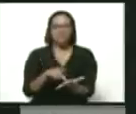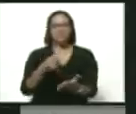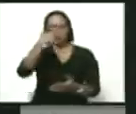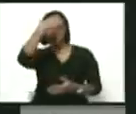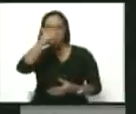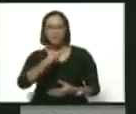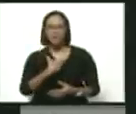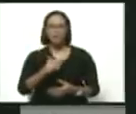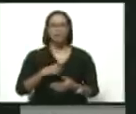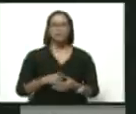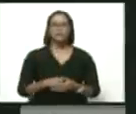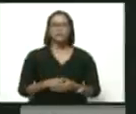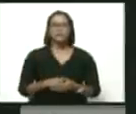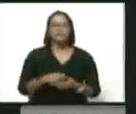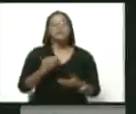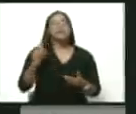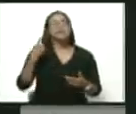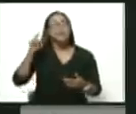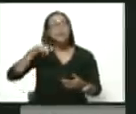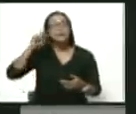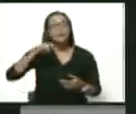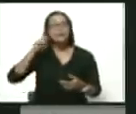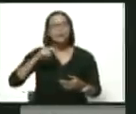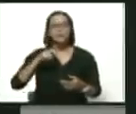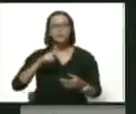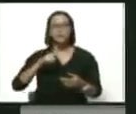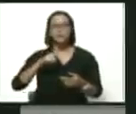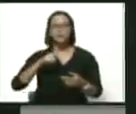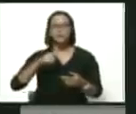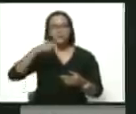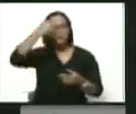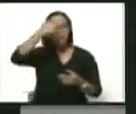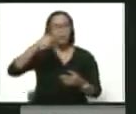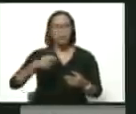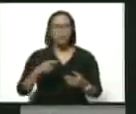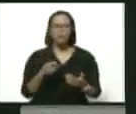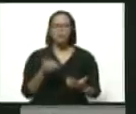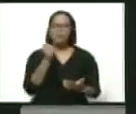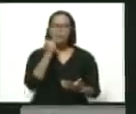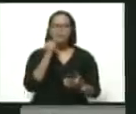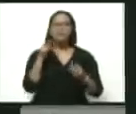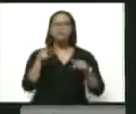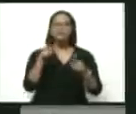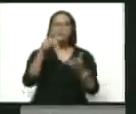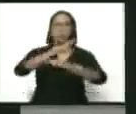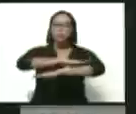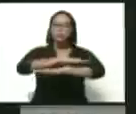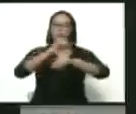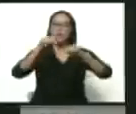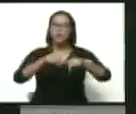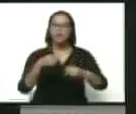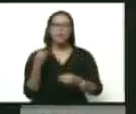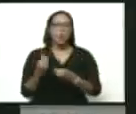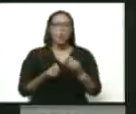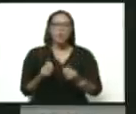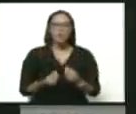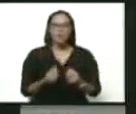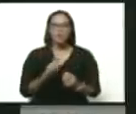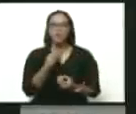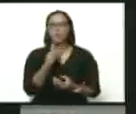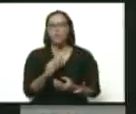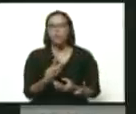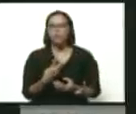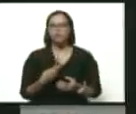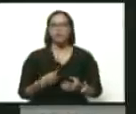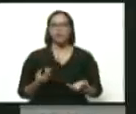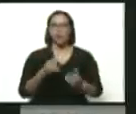protagónico. Y necesitamos que sea el pueblo el que manifieste su posición allí. ¿Cómo hacer eso para que los delegados, y lo